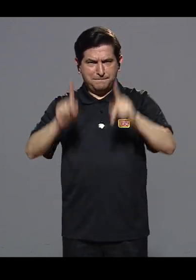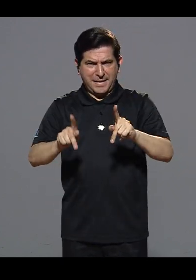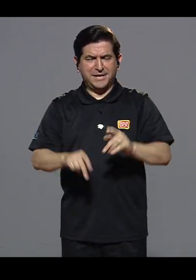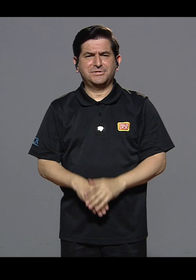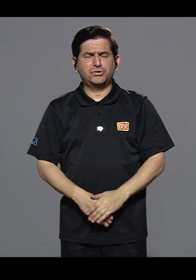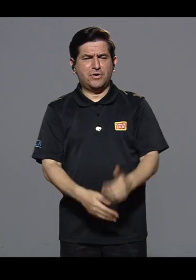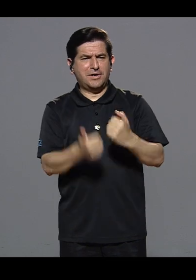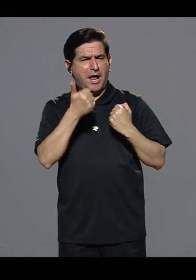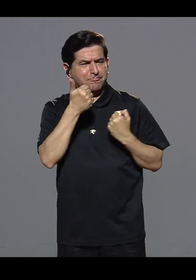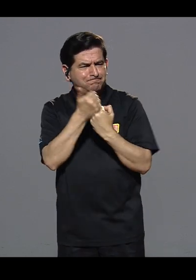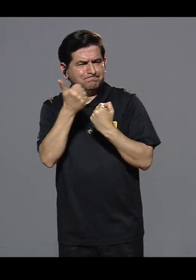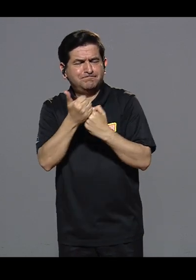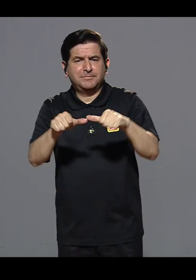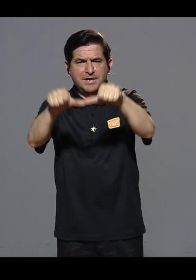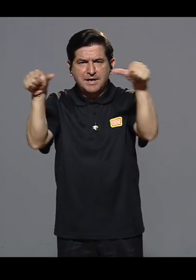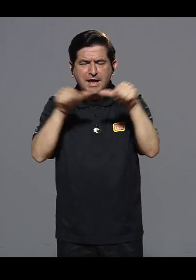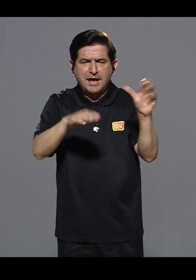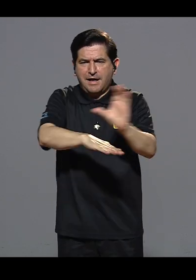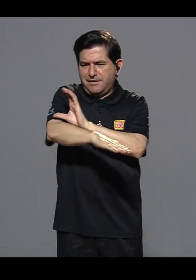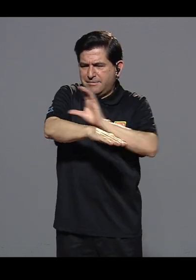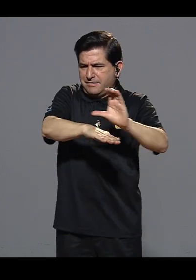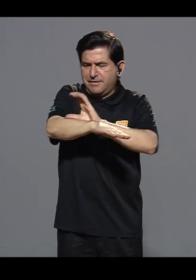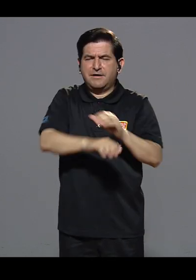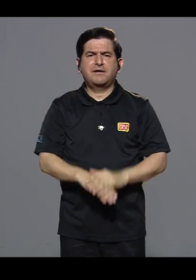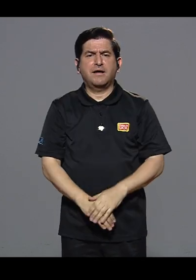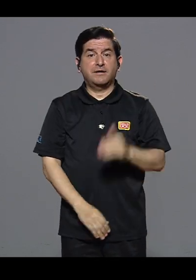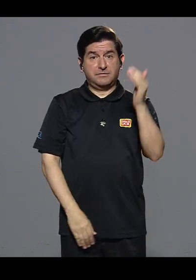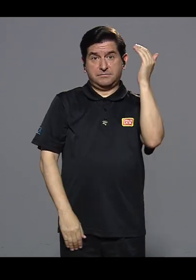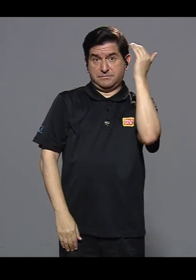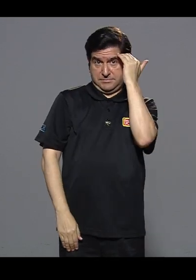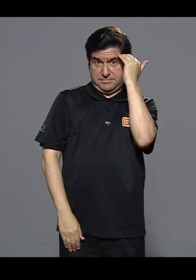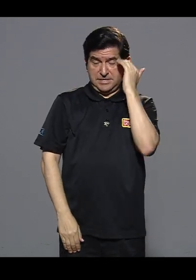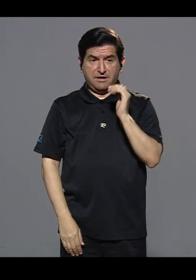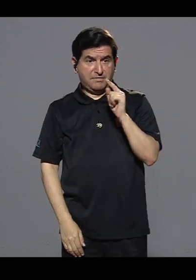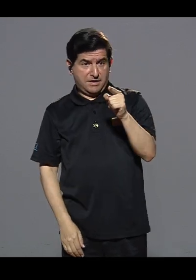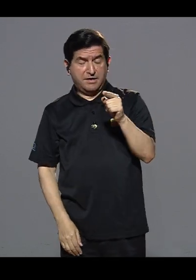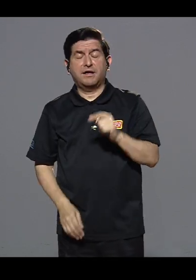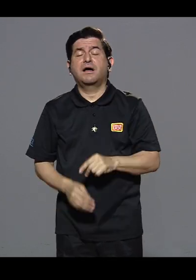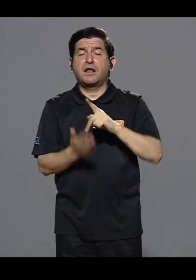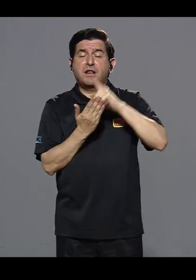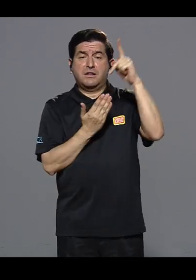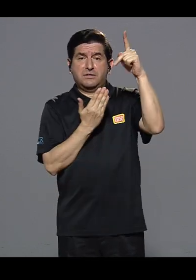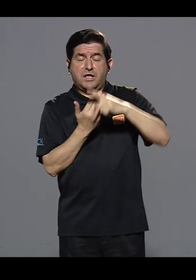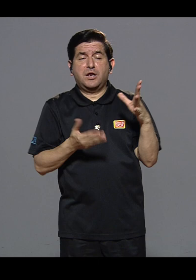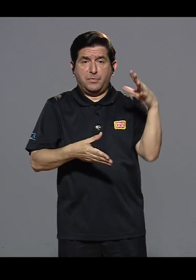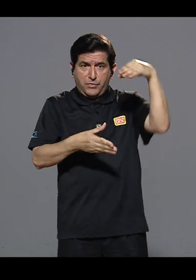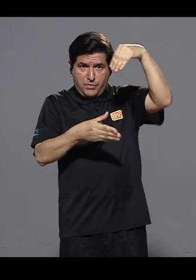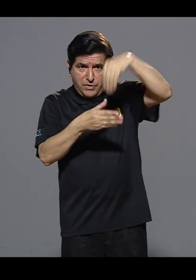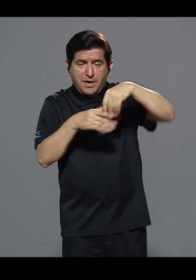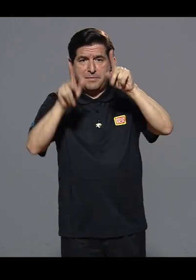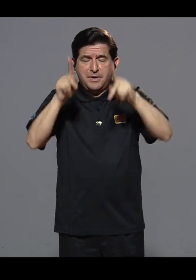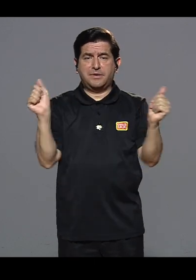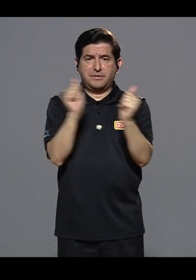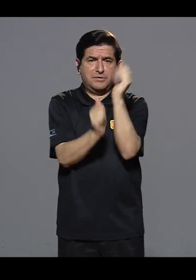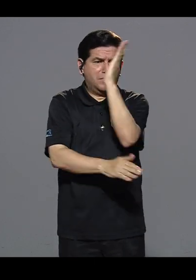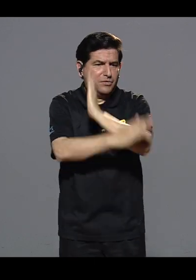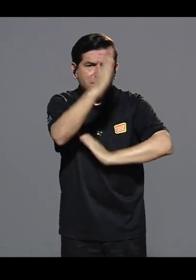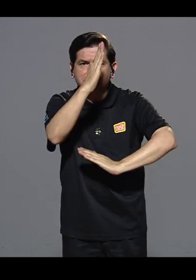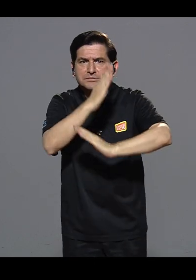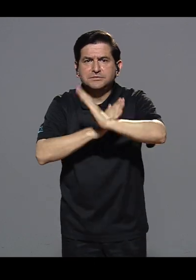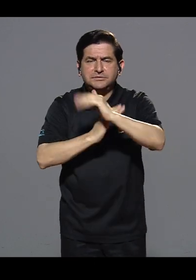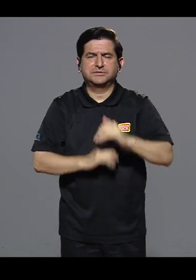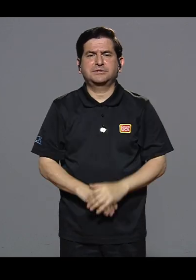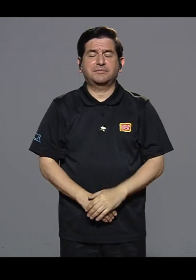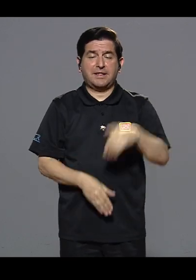buscando una persona que nos apoyara en el área de informática. Nos enteramos del programa de inserción de personas